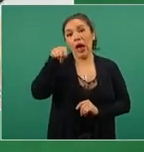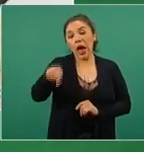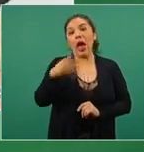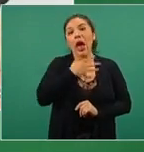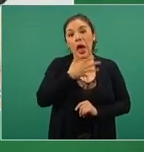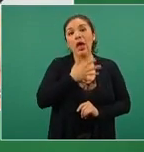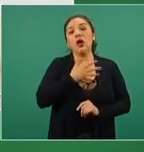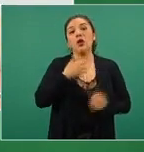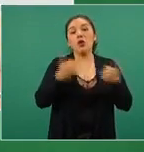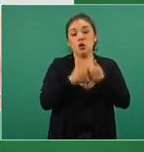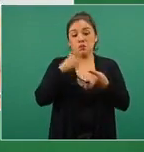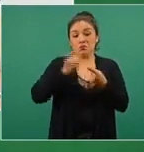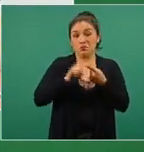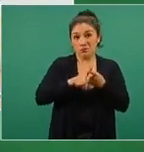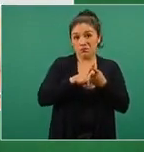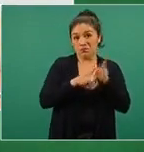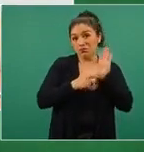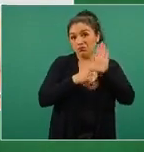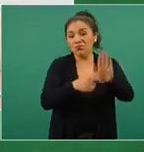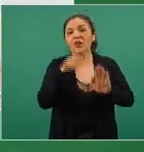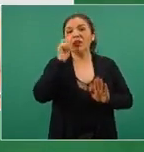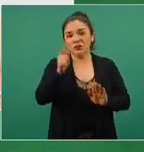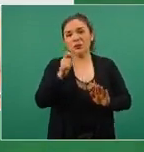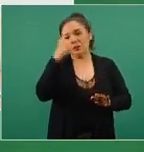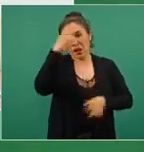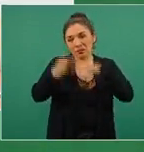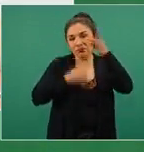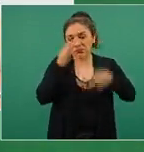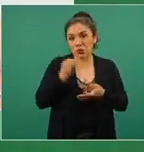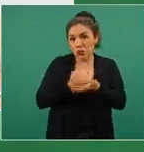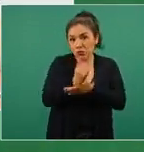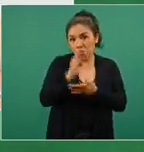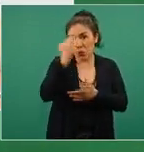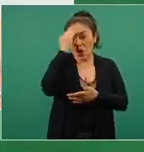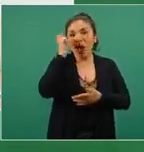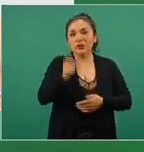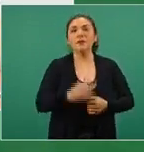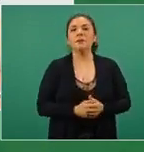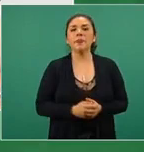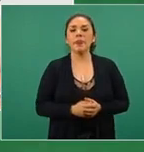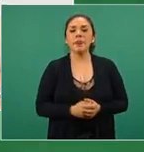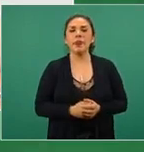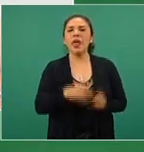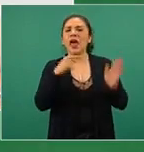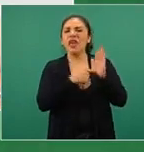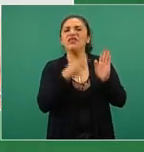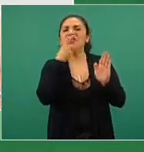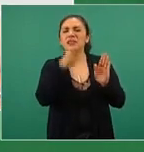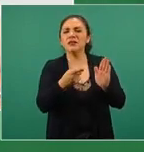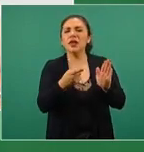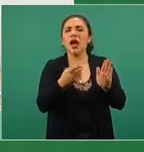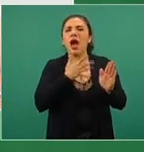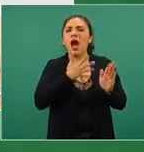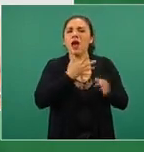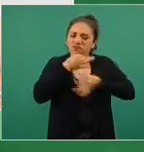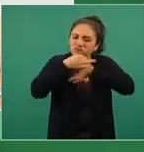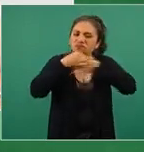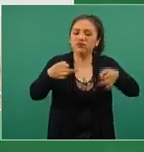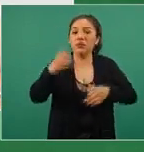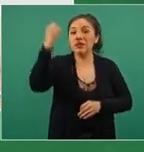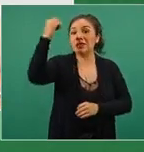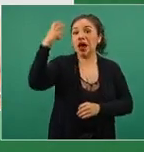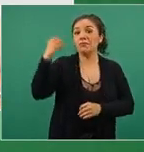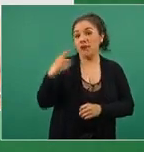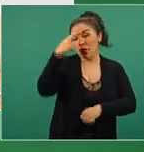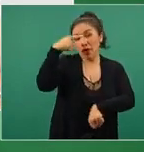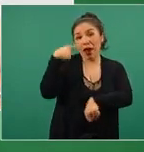cual el primer documento que se saca y que se da a conocer es aquel documento en donde se da a conocer el